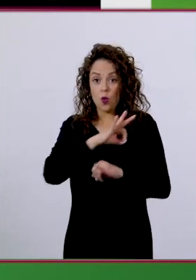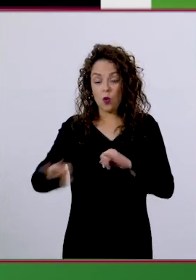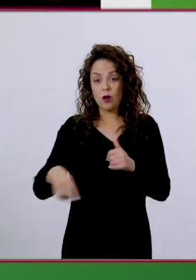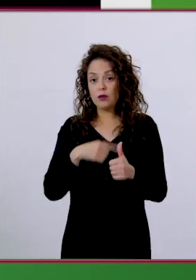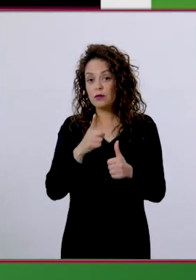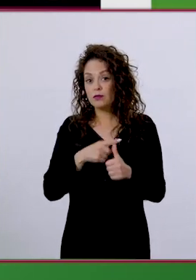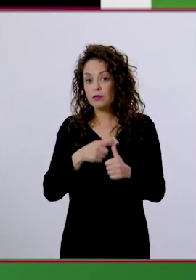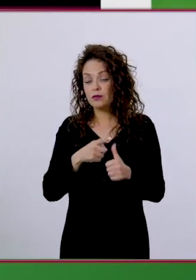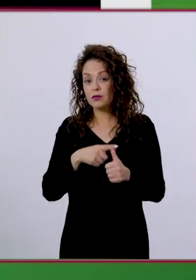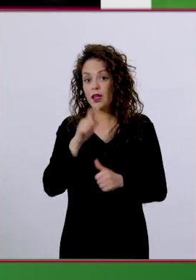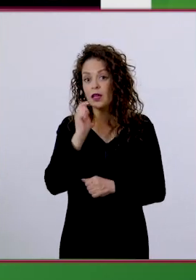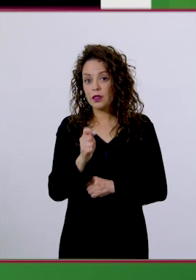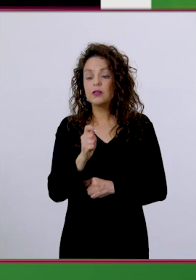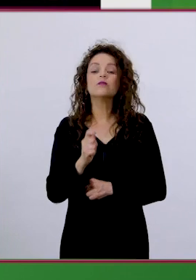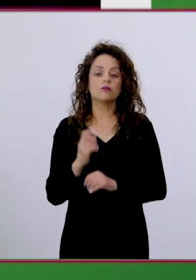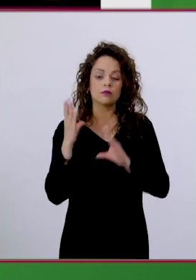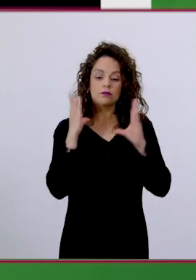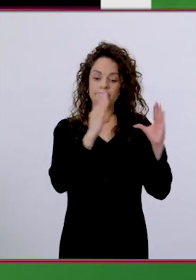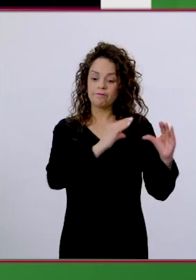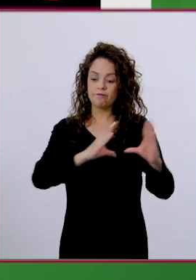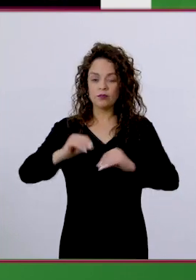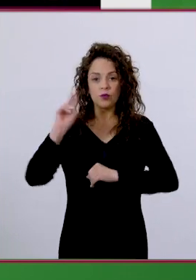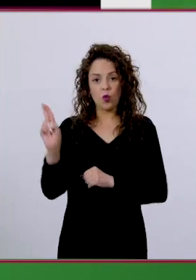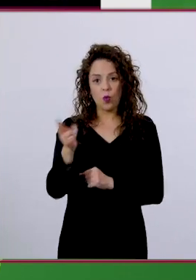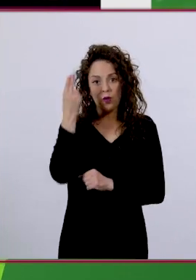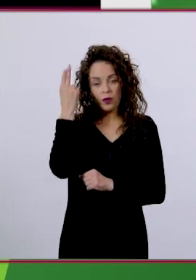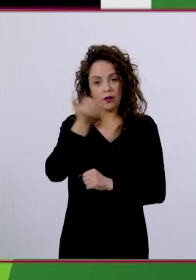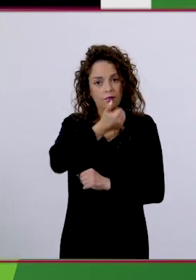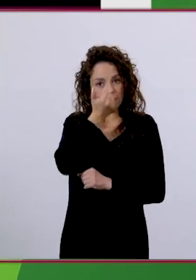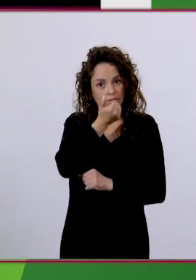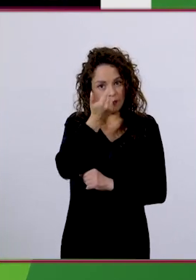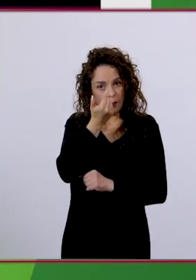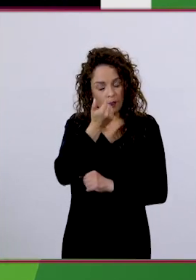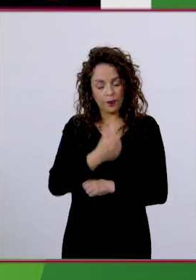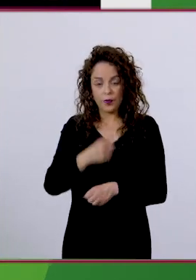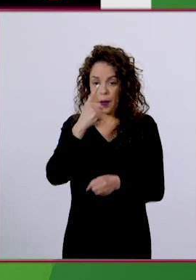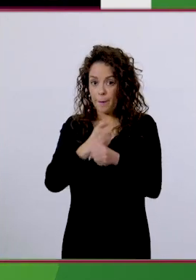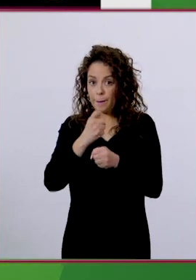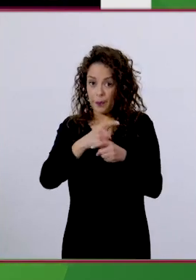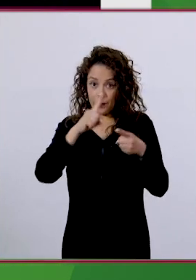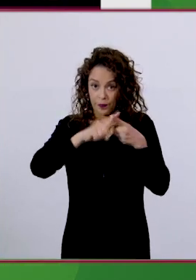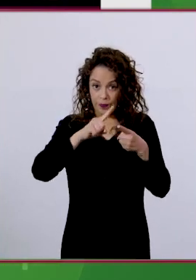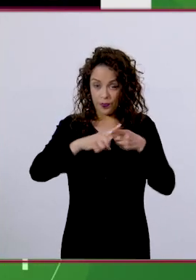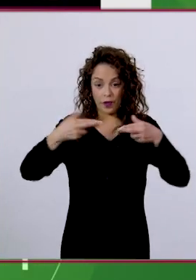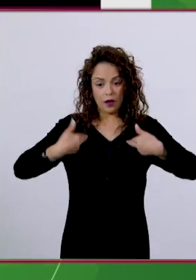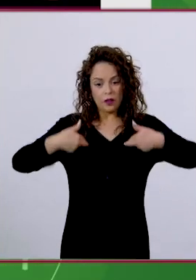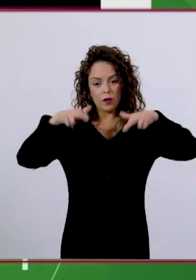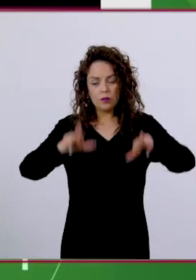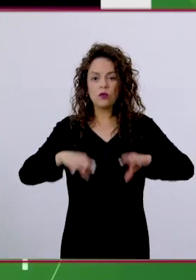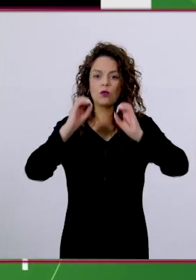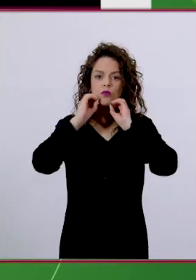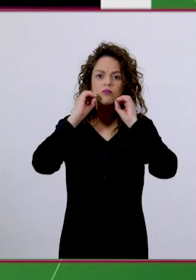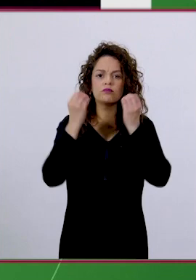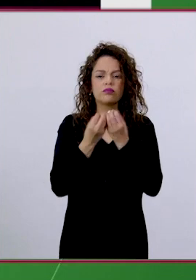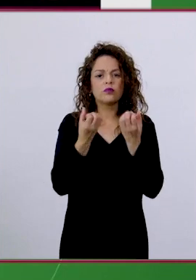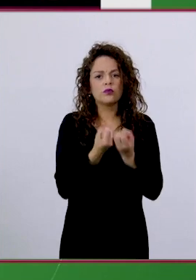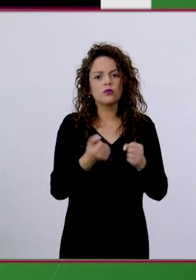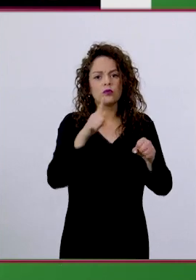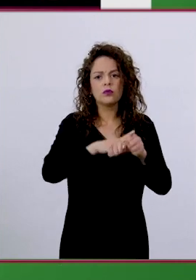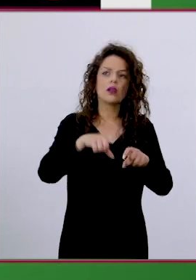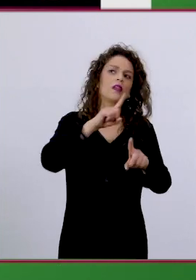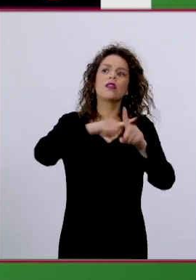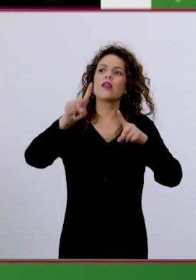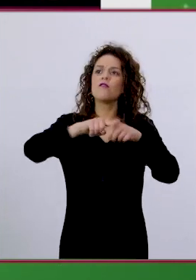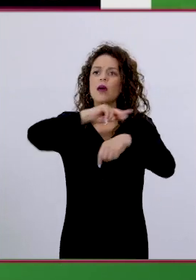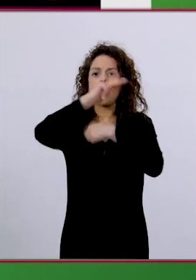de formación universitaria. En la primera mesa, representantes de organizaciones sociales de diversos países